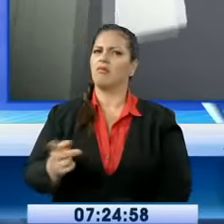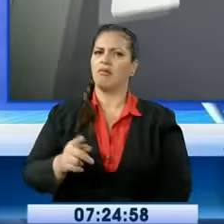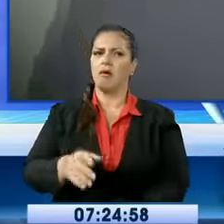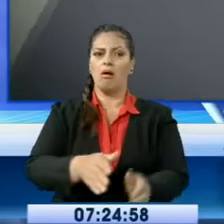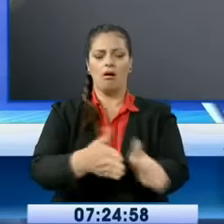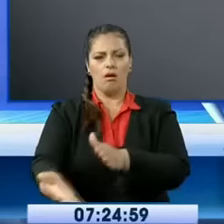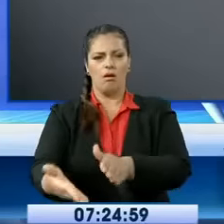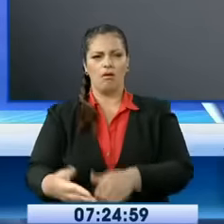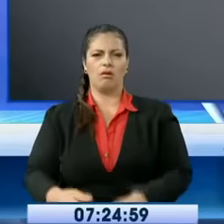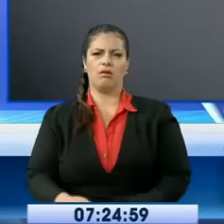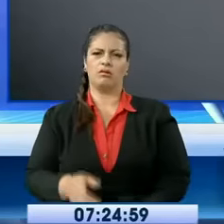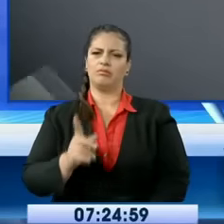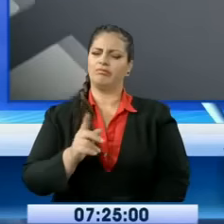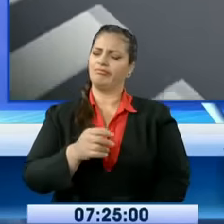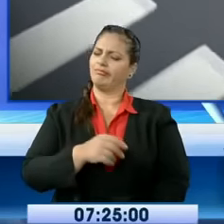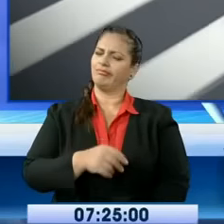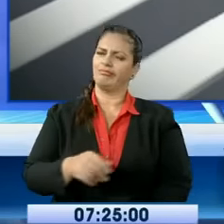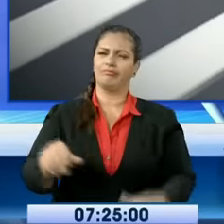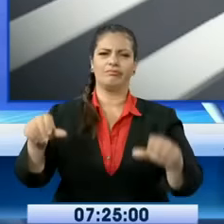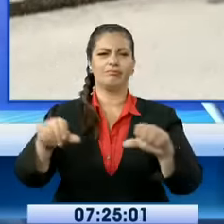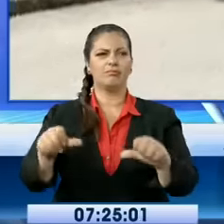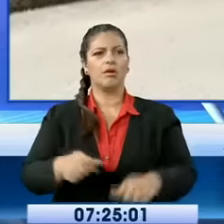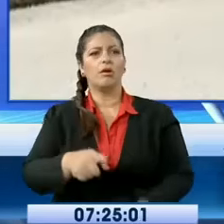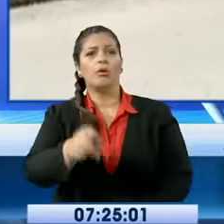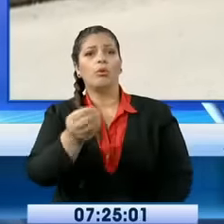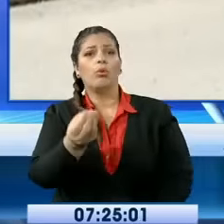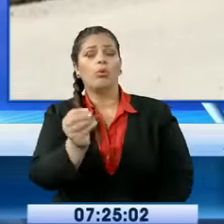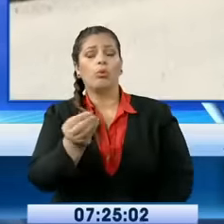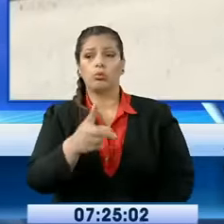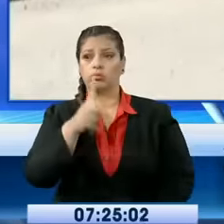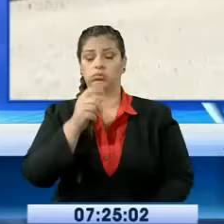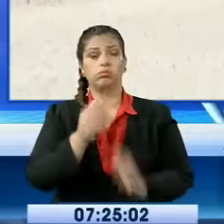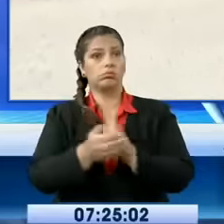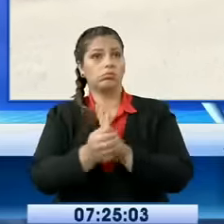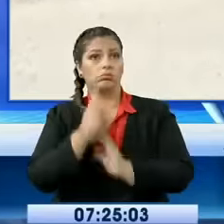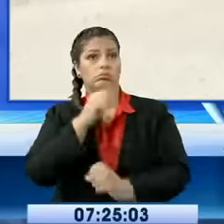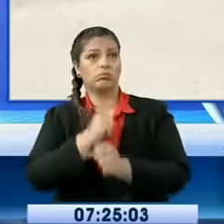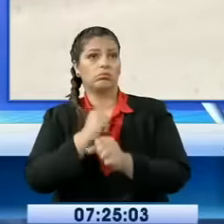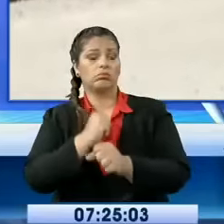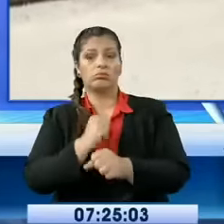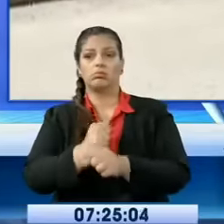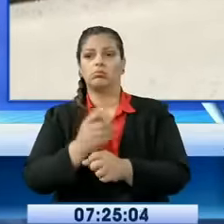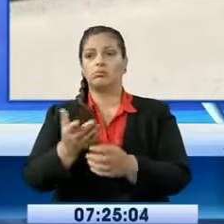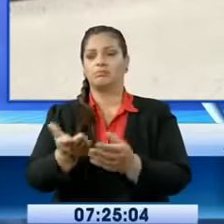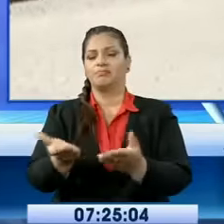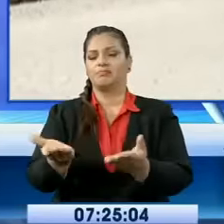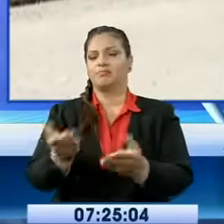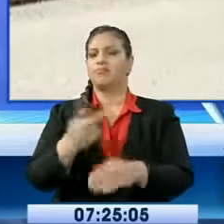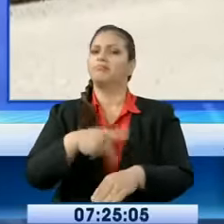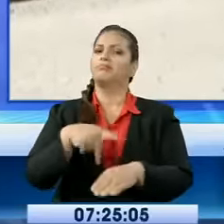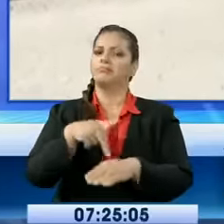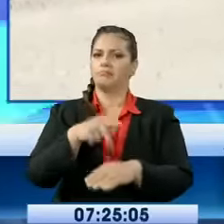un profesional de la comunicación, un hombre joven, muy capaz, joven, que tenía mucho para dar. En todo caso, nuestra solidaridad y condolencias para